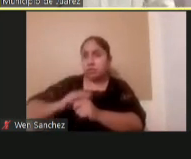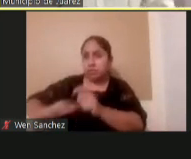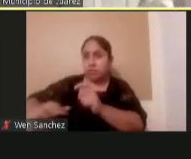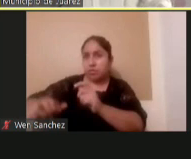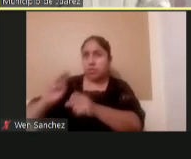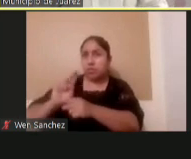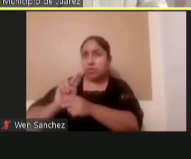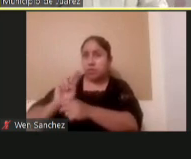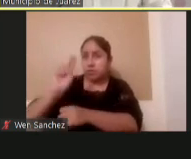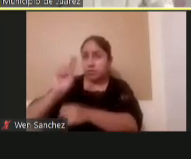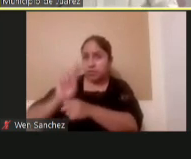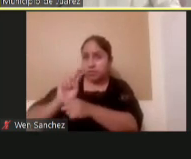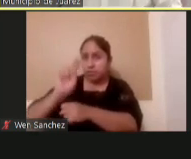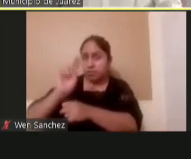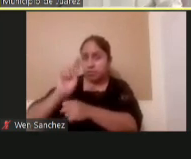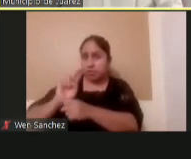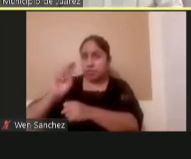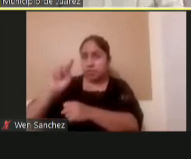tuvo